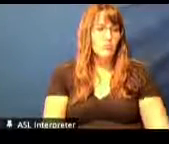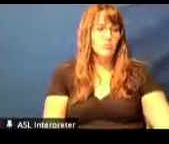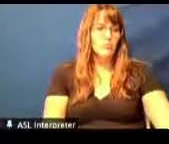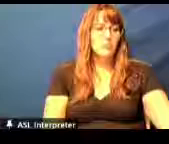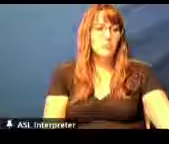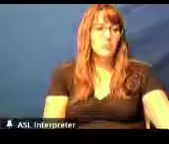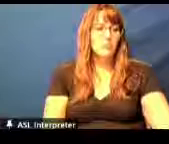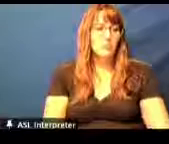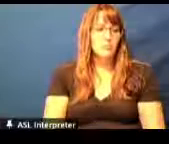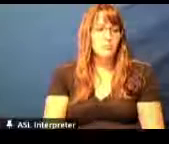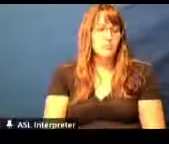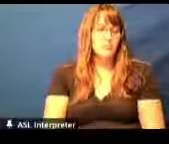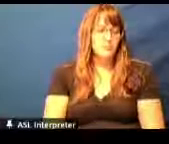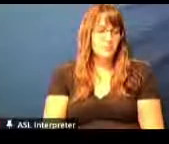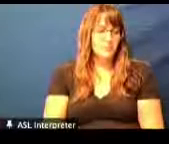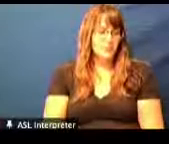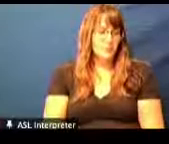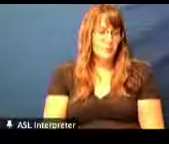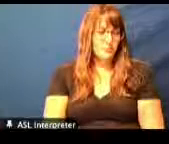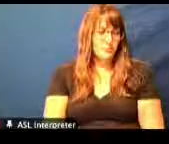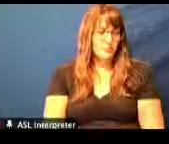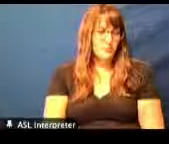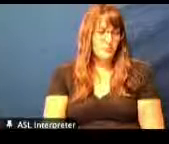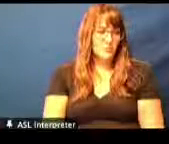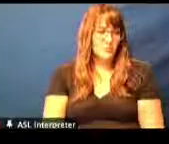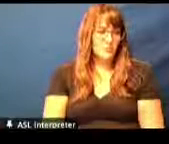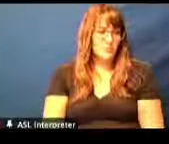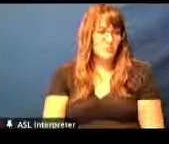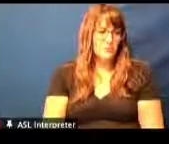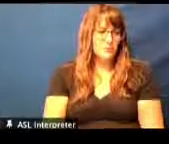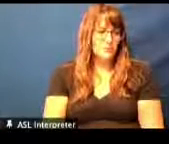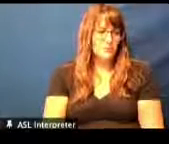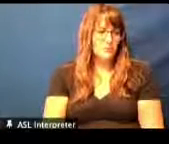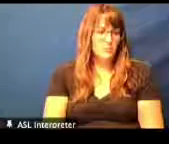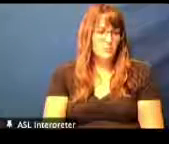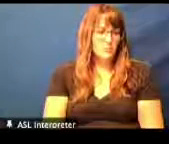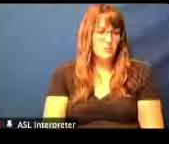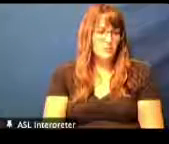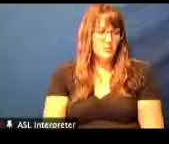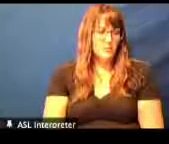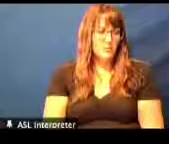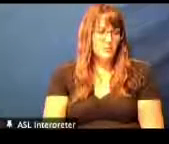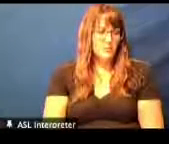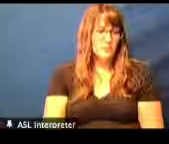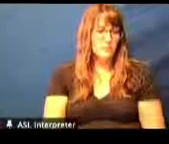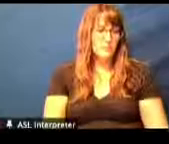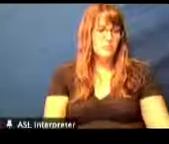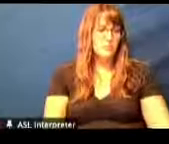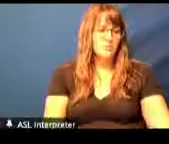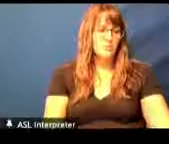877-853-5247. De nuevo, el número para dar su comentario público es